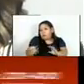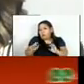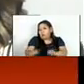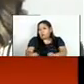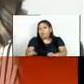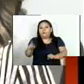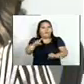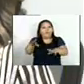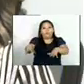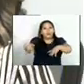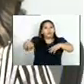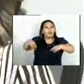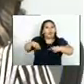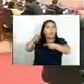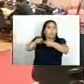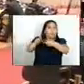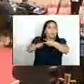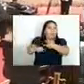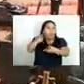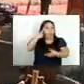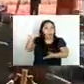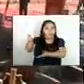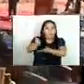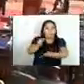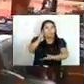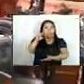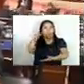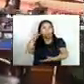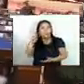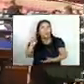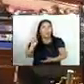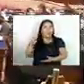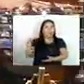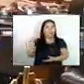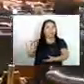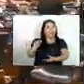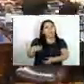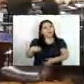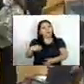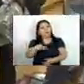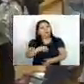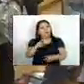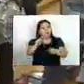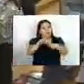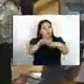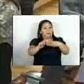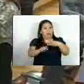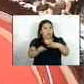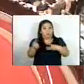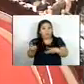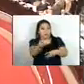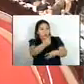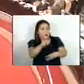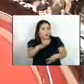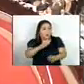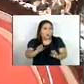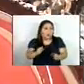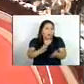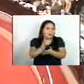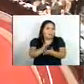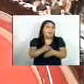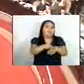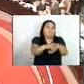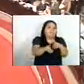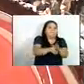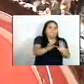beneficios otorgados a los diputados, como los bonos y el seguro médico, privilegios que, a su criterio, la mayoría de la población no puede acceder.